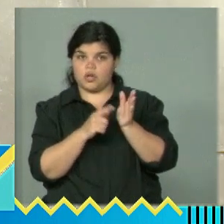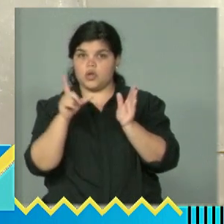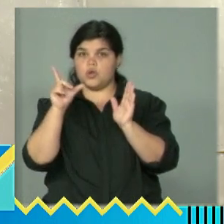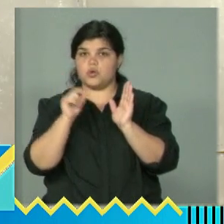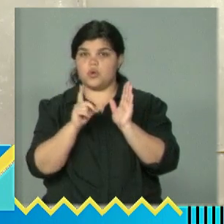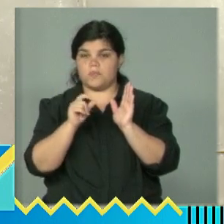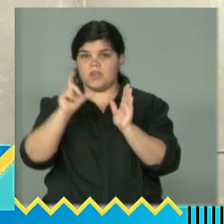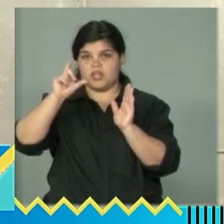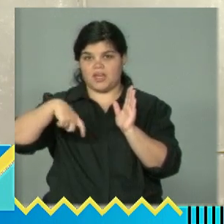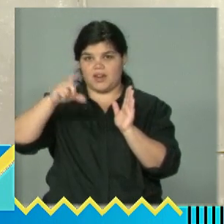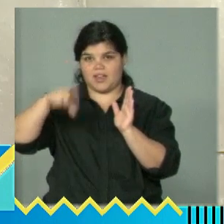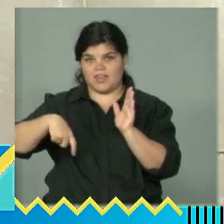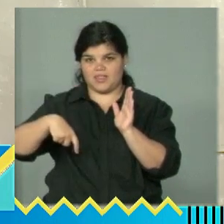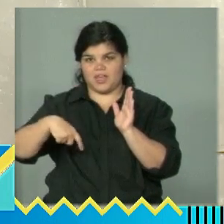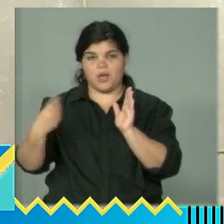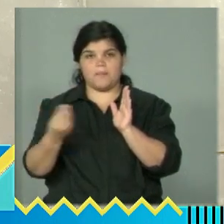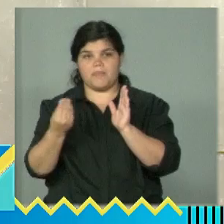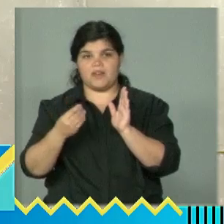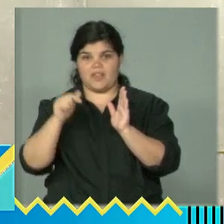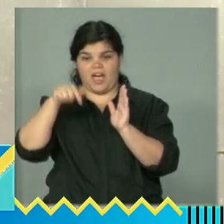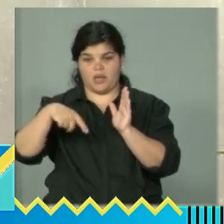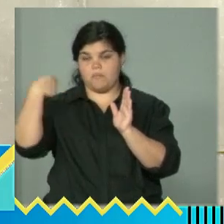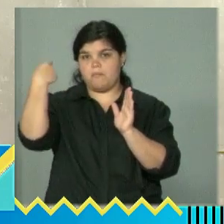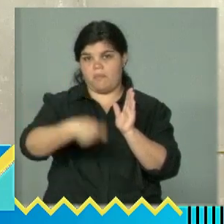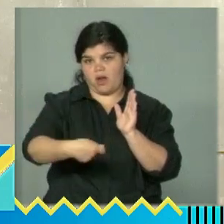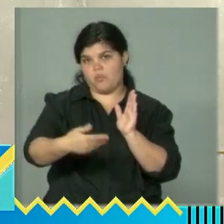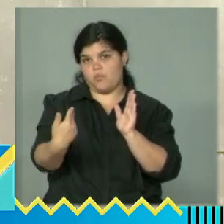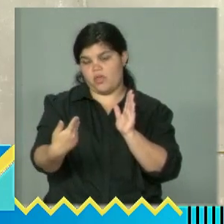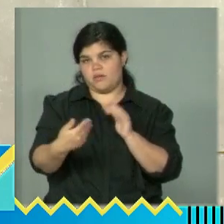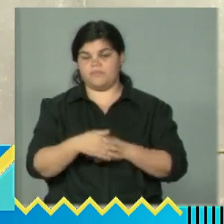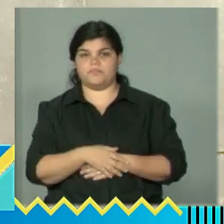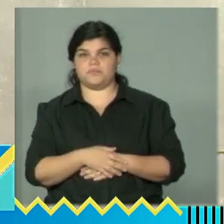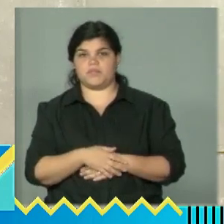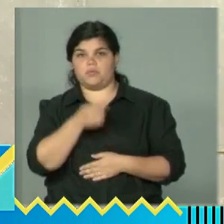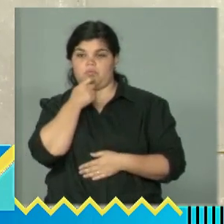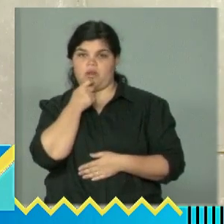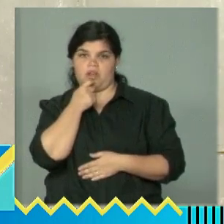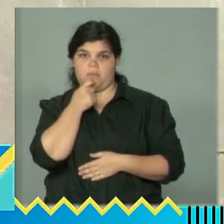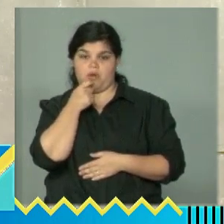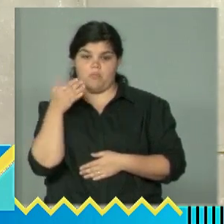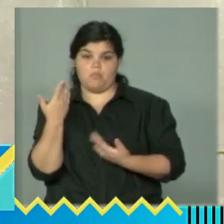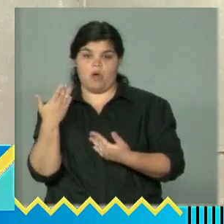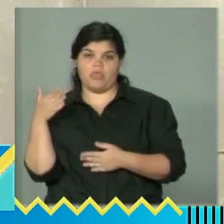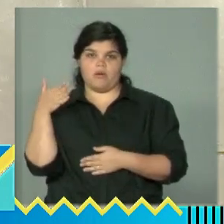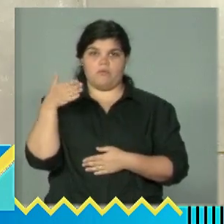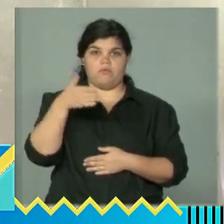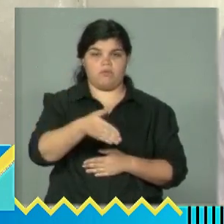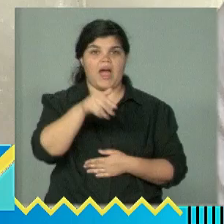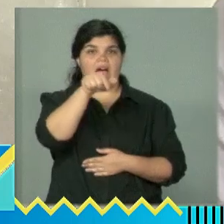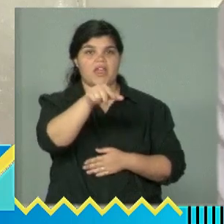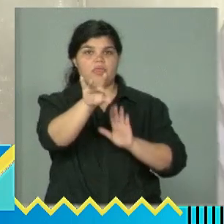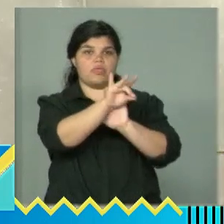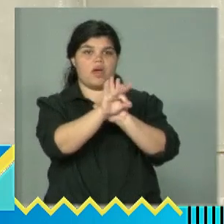de crédito, todo, para pagarlo desde ahí. Bien. Si no, podés ir a la máquina y poner todos tus datos